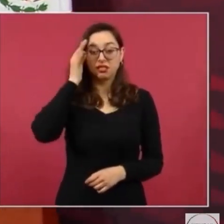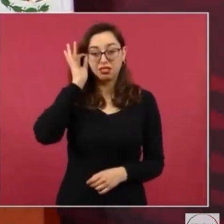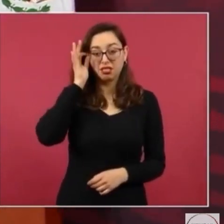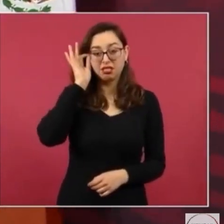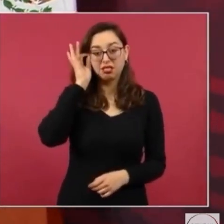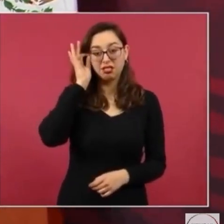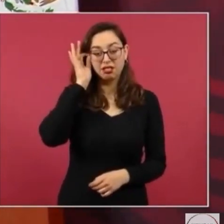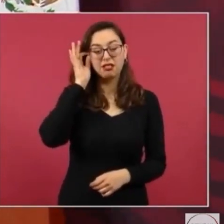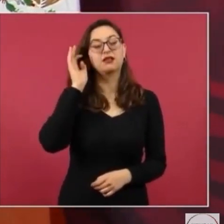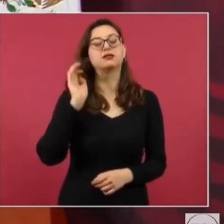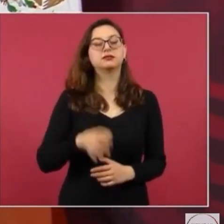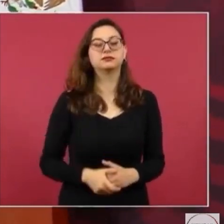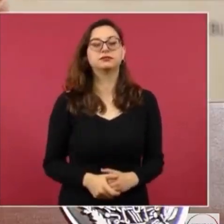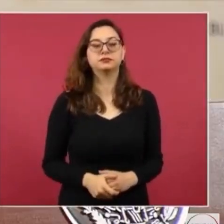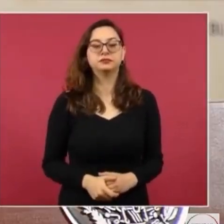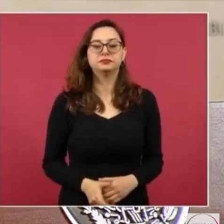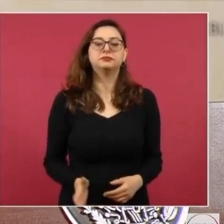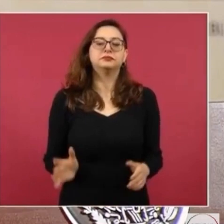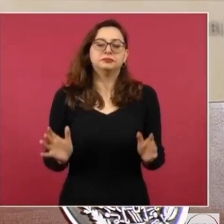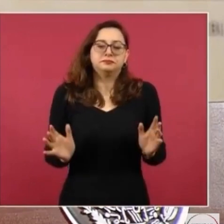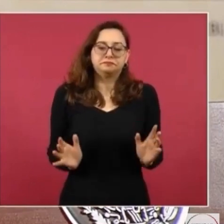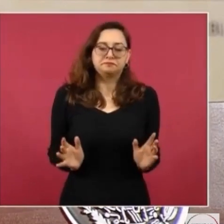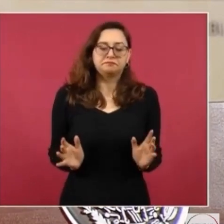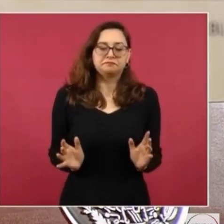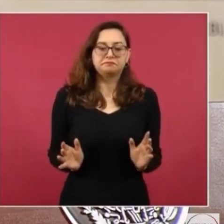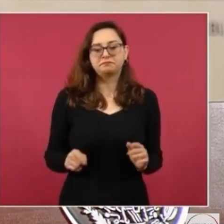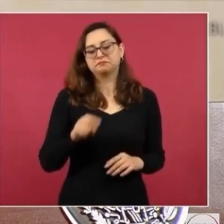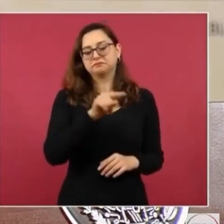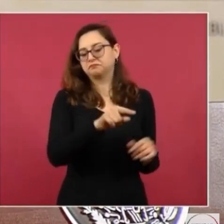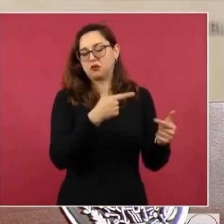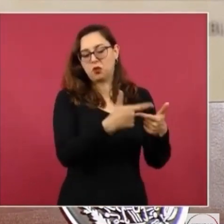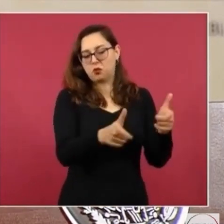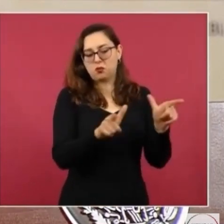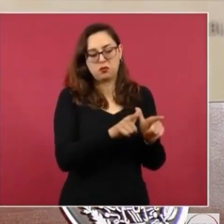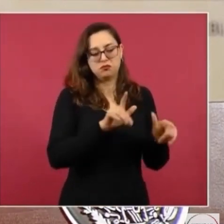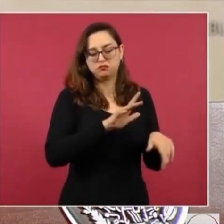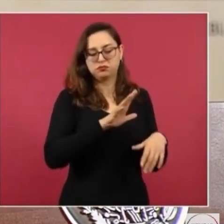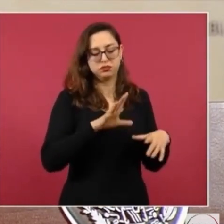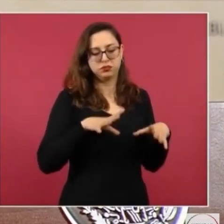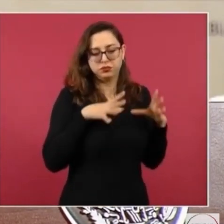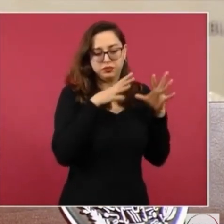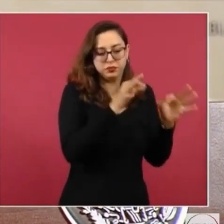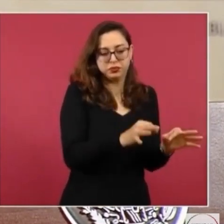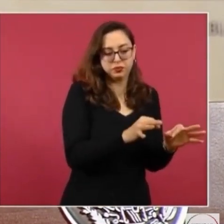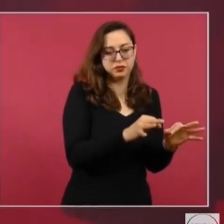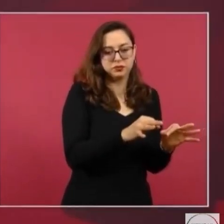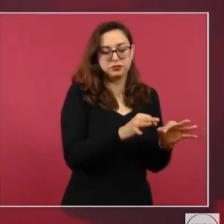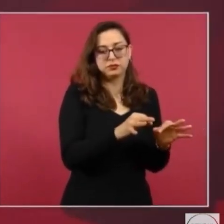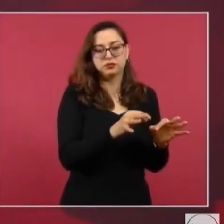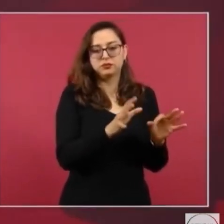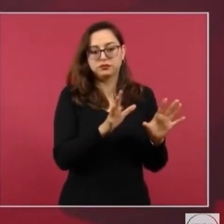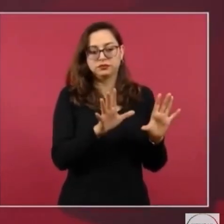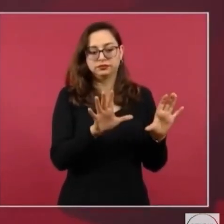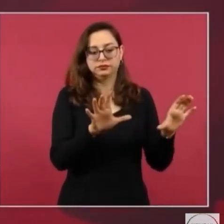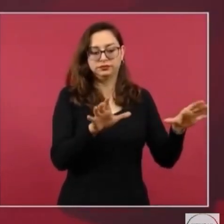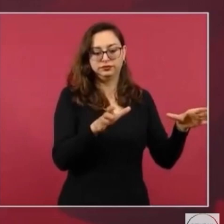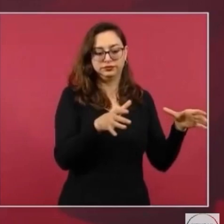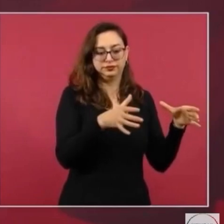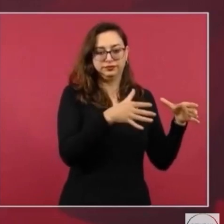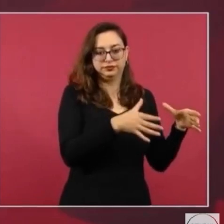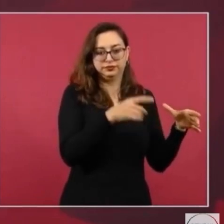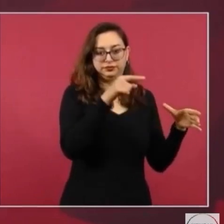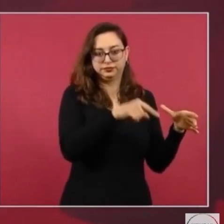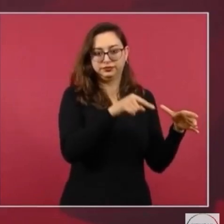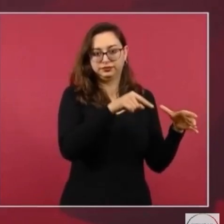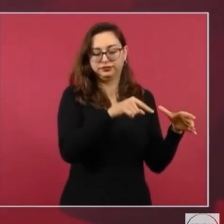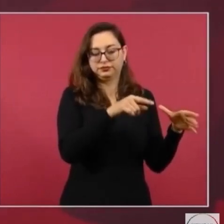Bueno, así se constituye ese grupo y a ese grupo pertenece Sheridan.